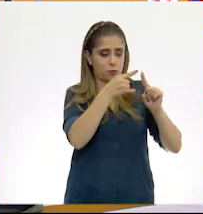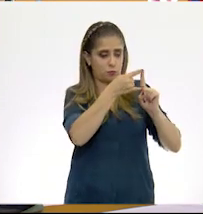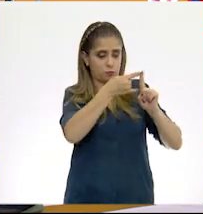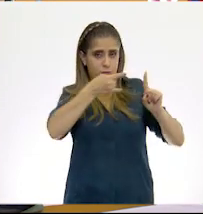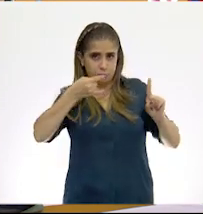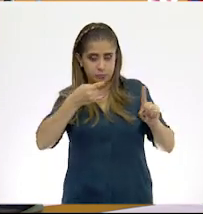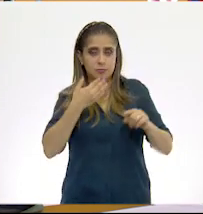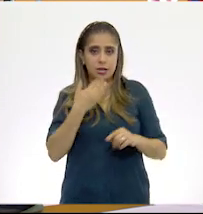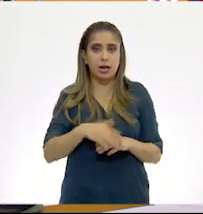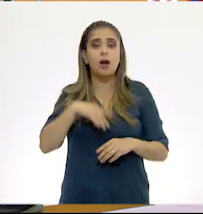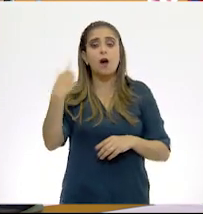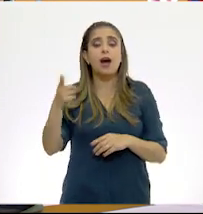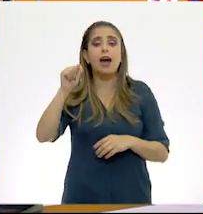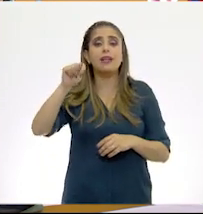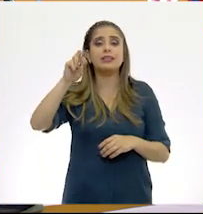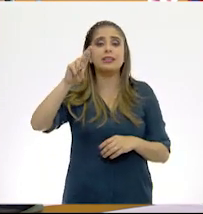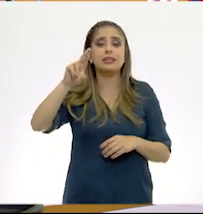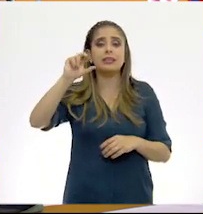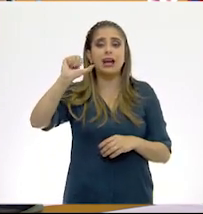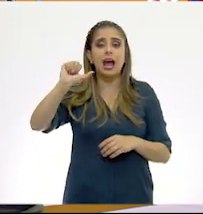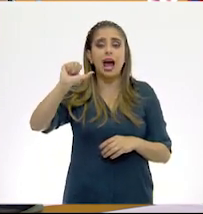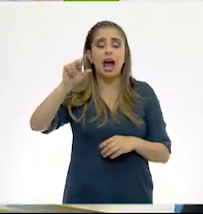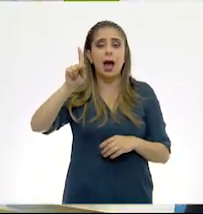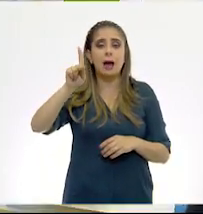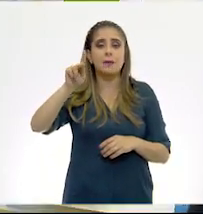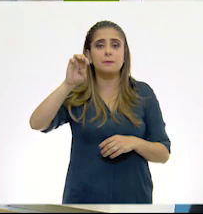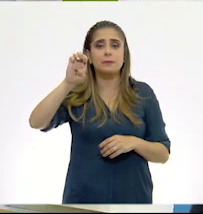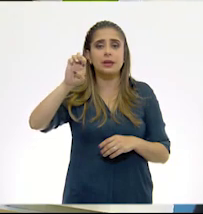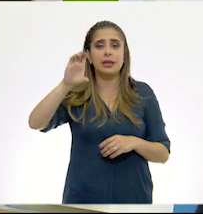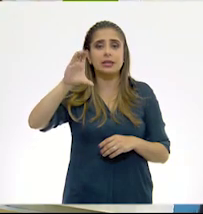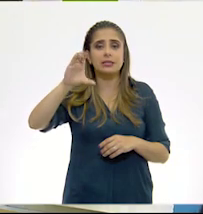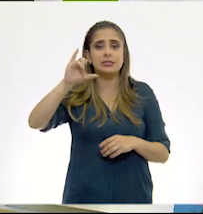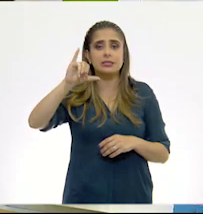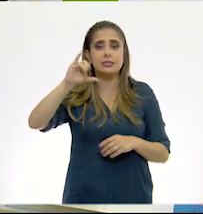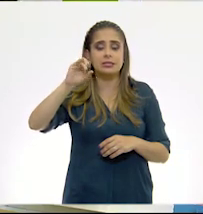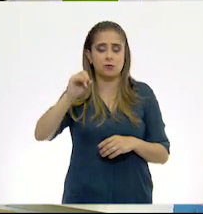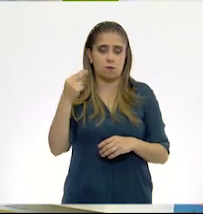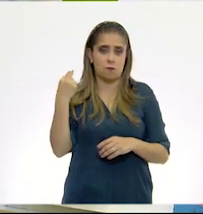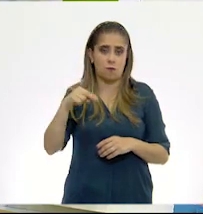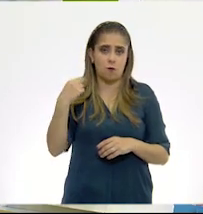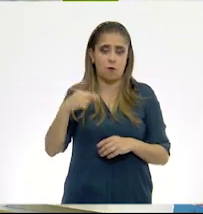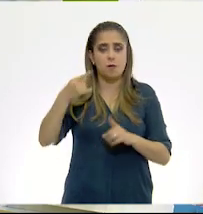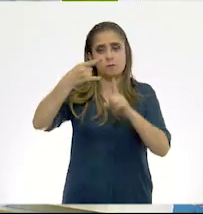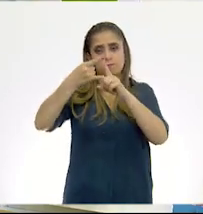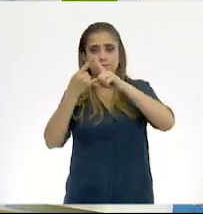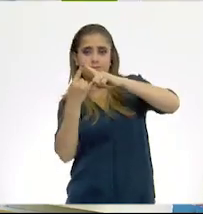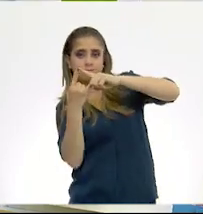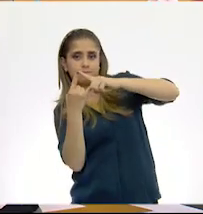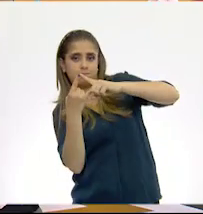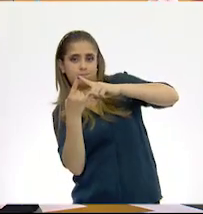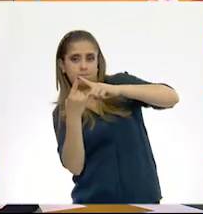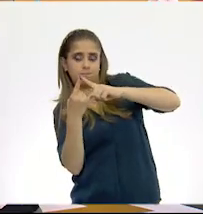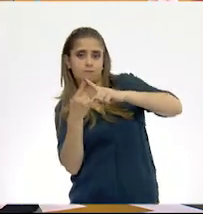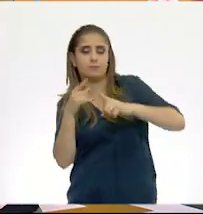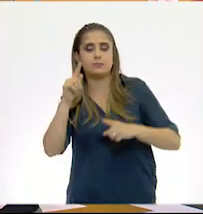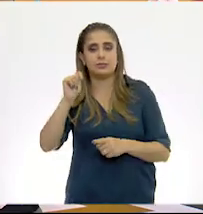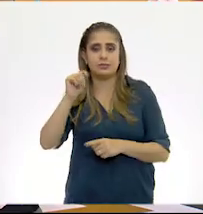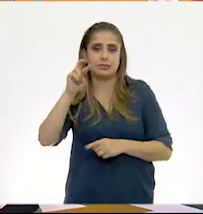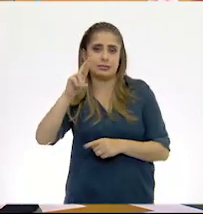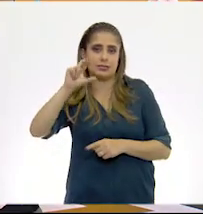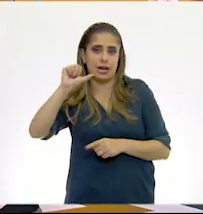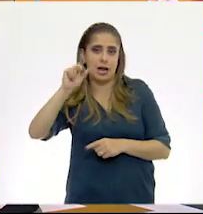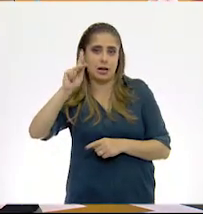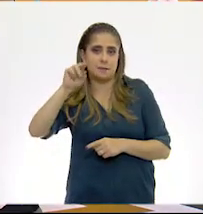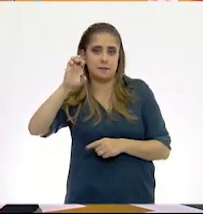llama... trapecio. Trapecio. Sí, es un trapecio. Normalmente lo vemos y de diferente manera.